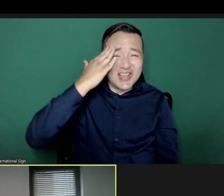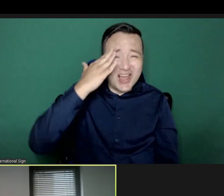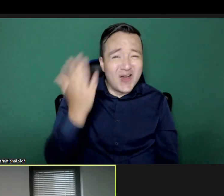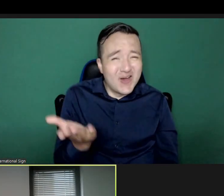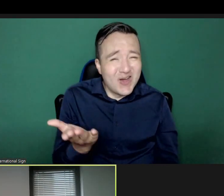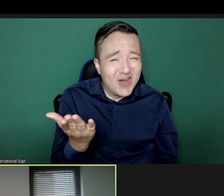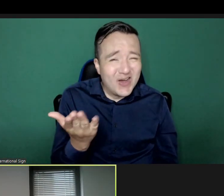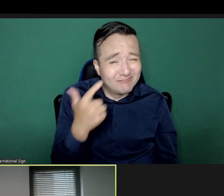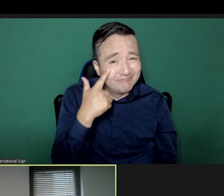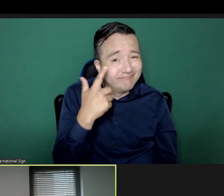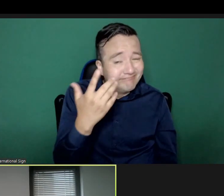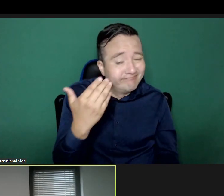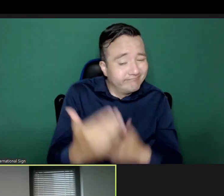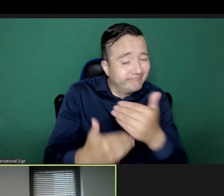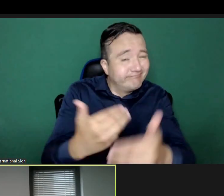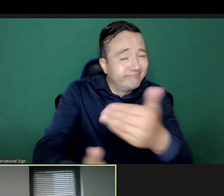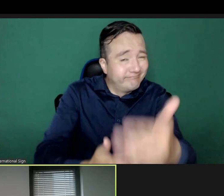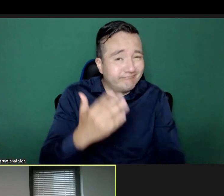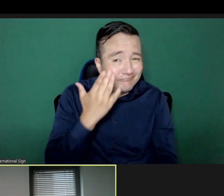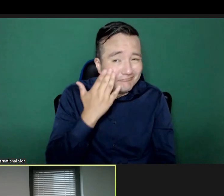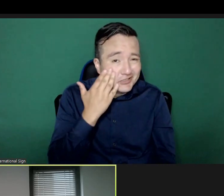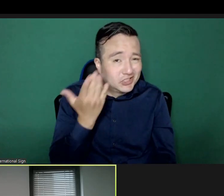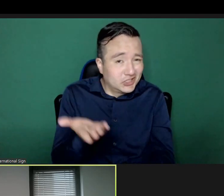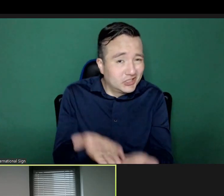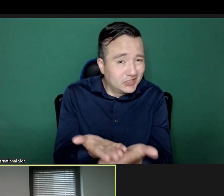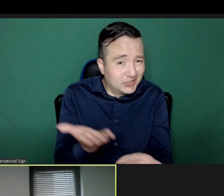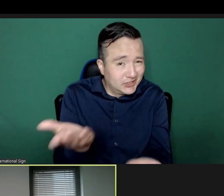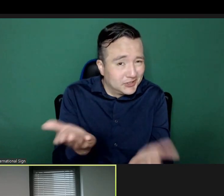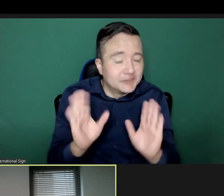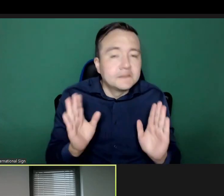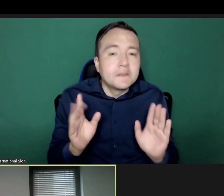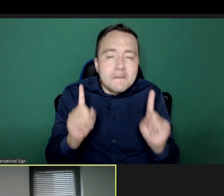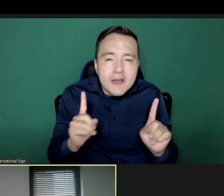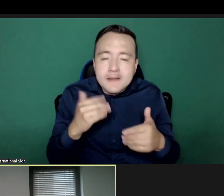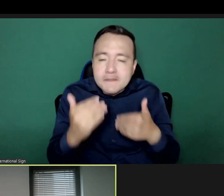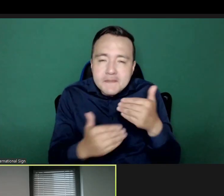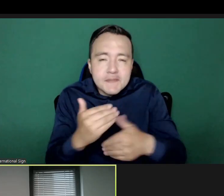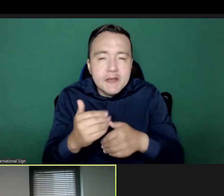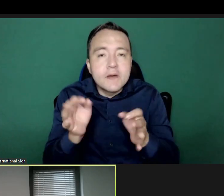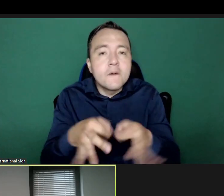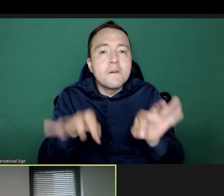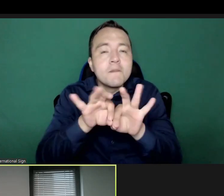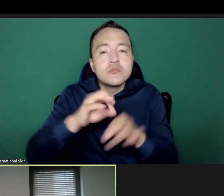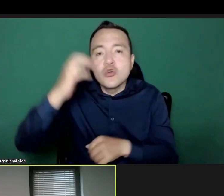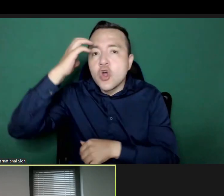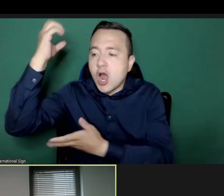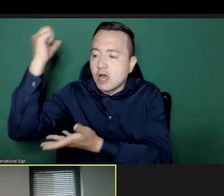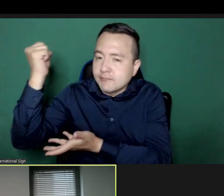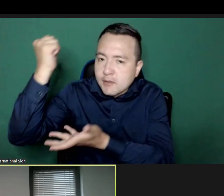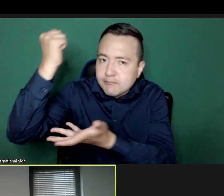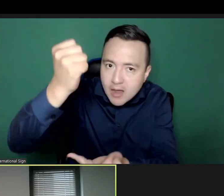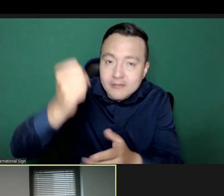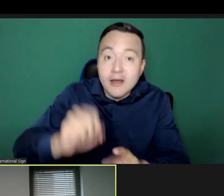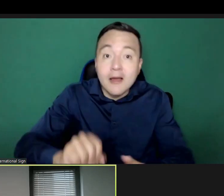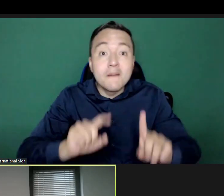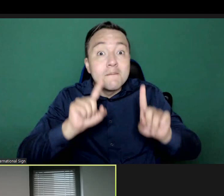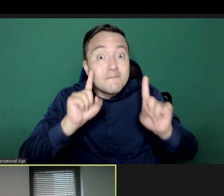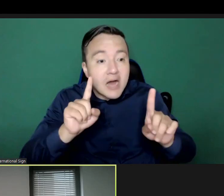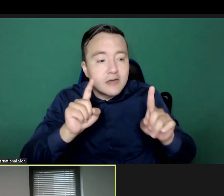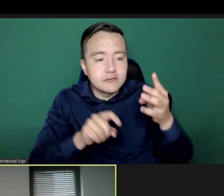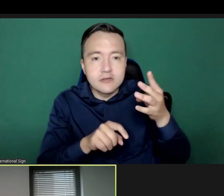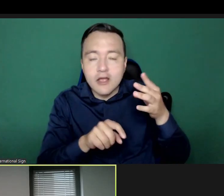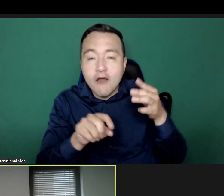de inversión en Essential Public Health Function y una mezcla de fortalecimiento de la atención primaria para una